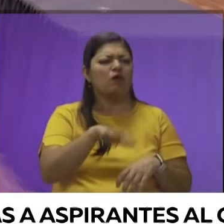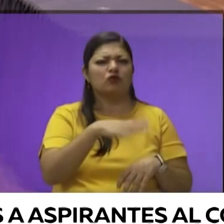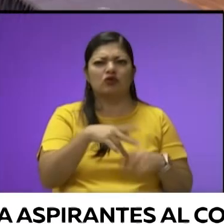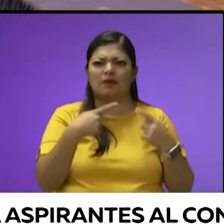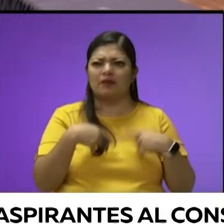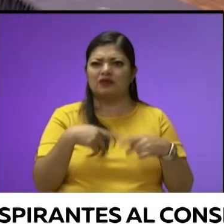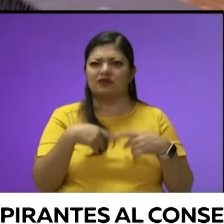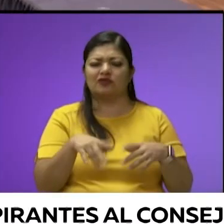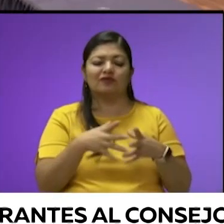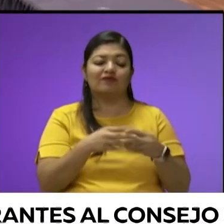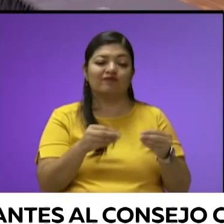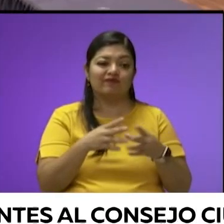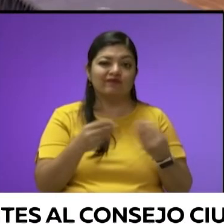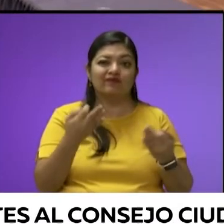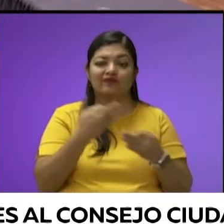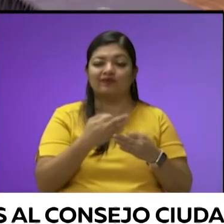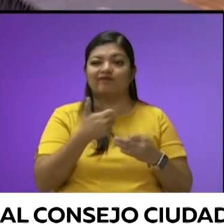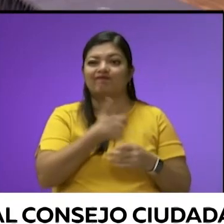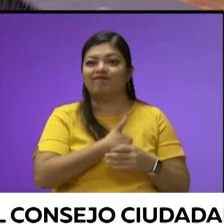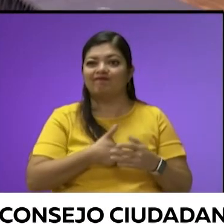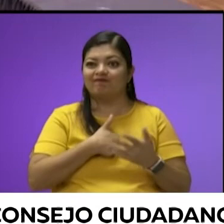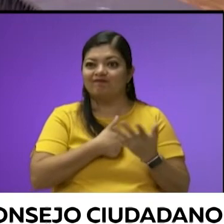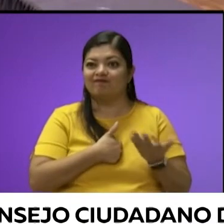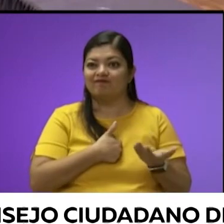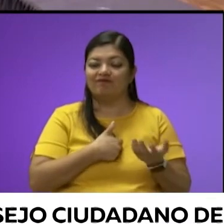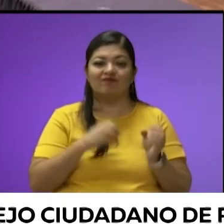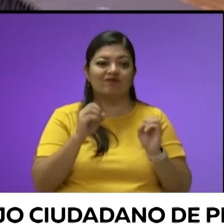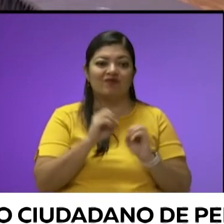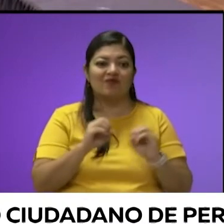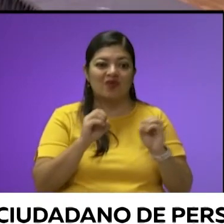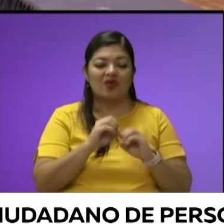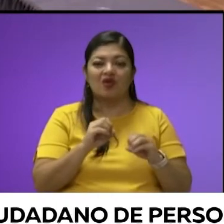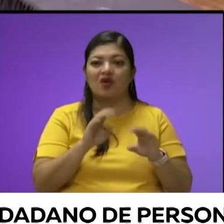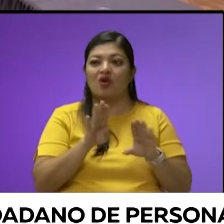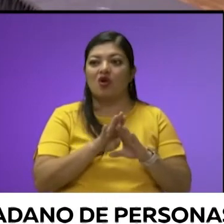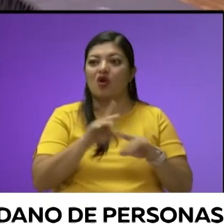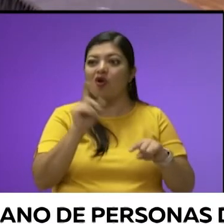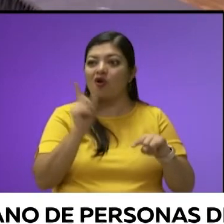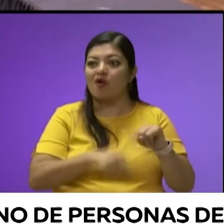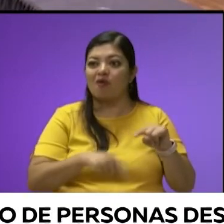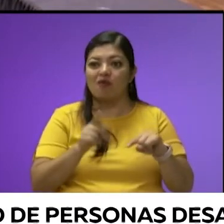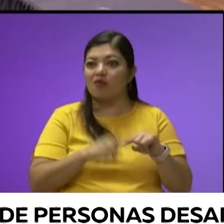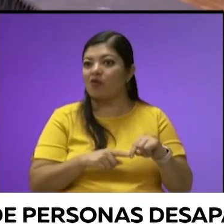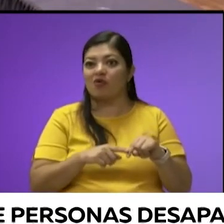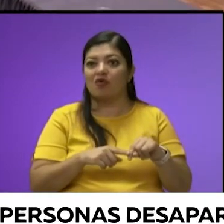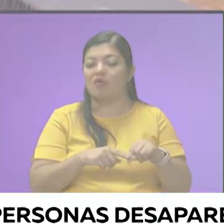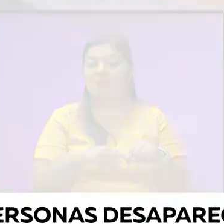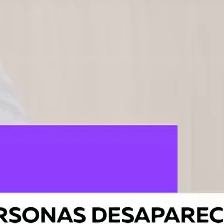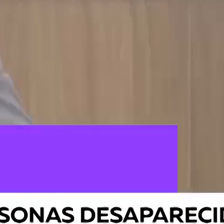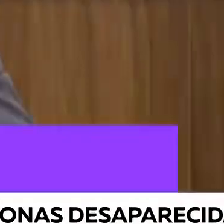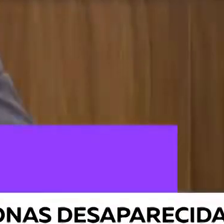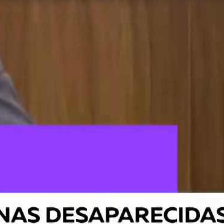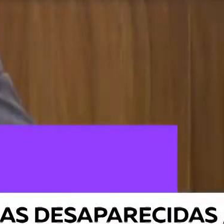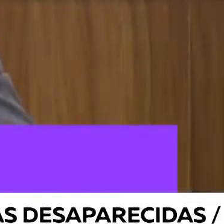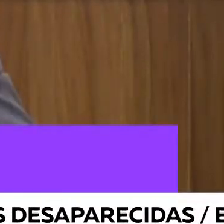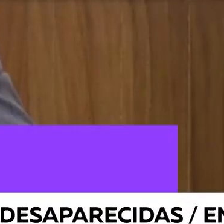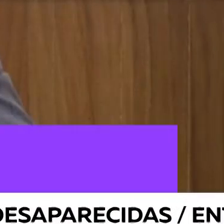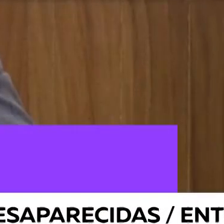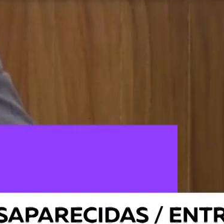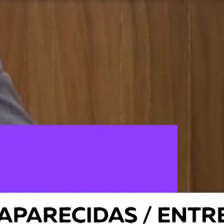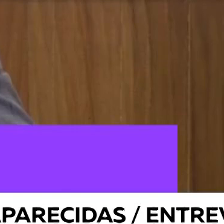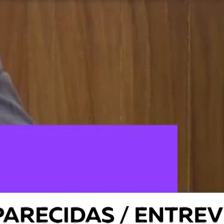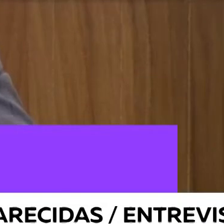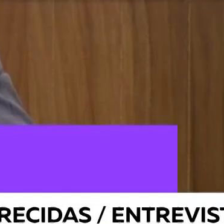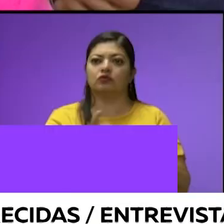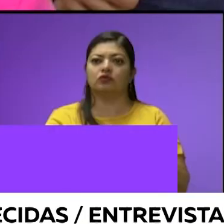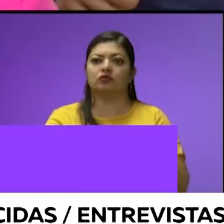Hernández, quienes integran la Comisión de Derechos Humanos y Pueblos Originarios del Poder Legislativo. Algunos de los cuestionamientos que se le hicieron a los